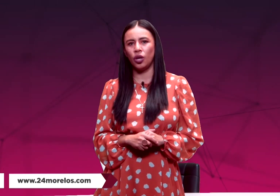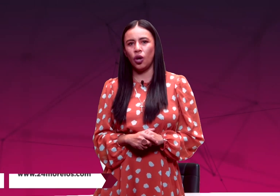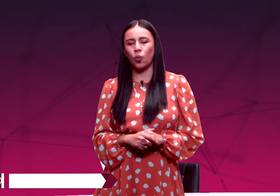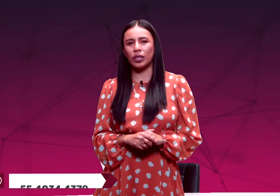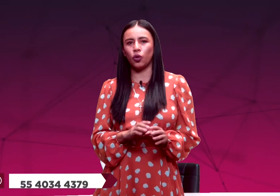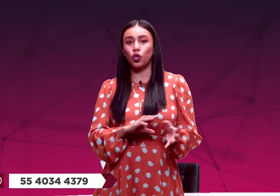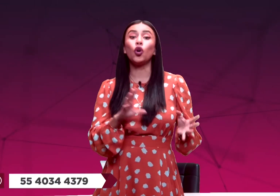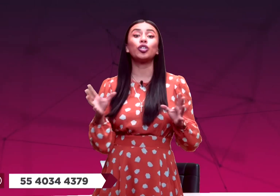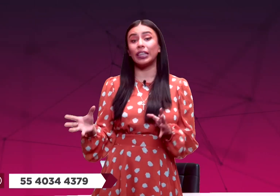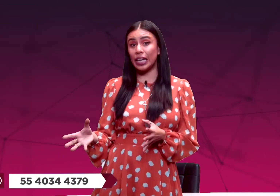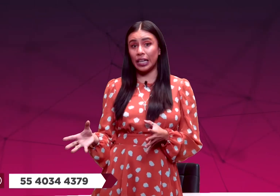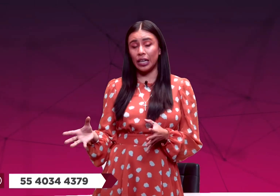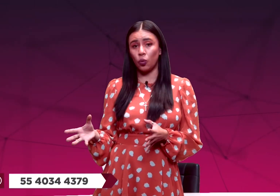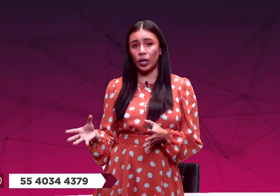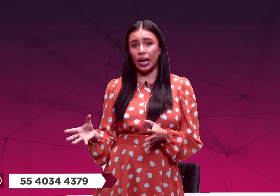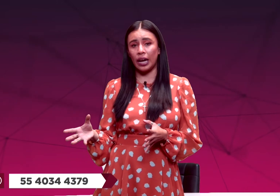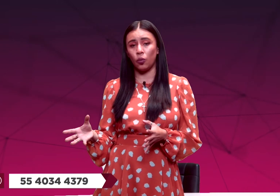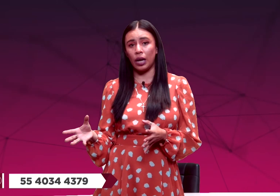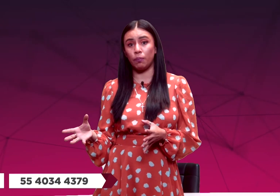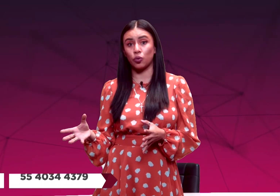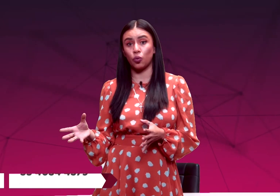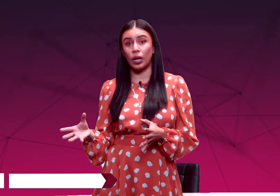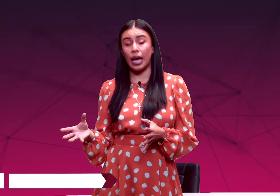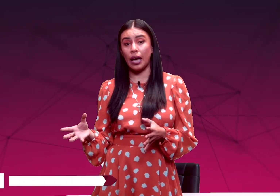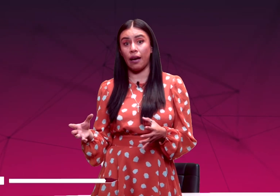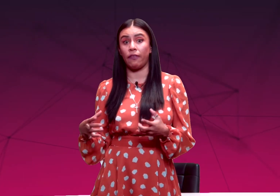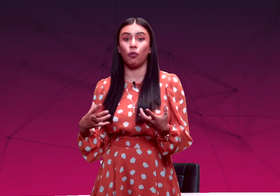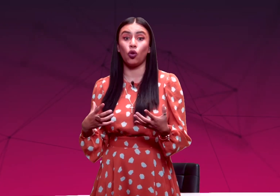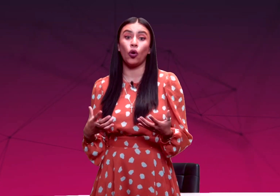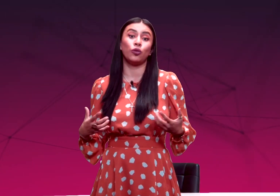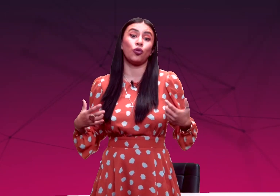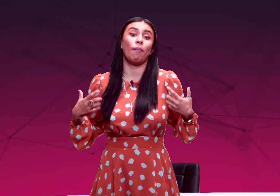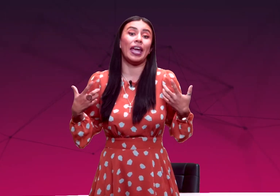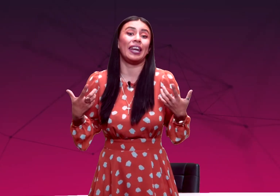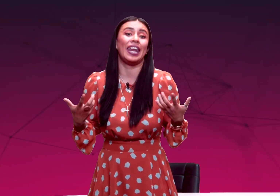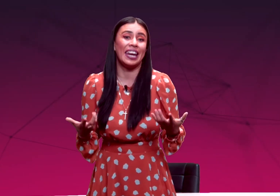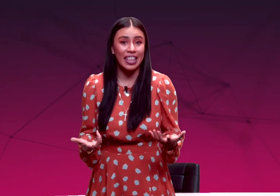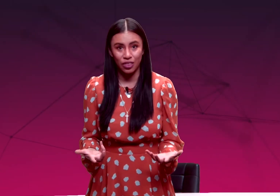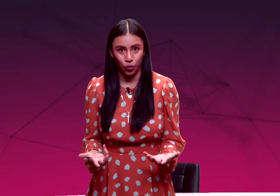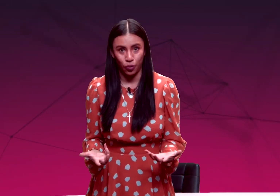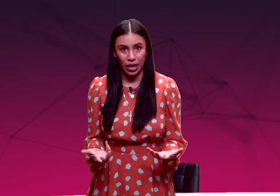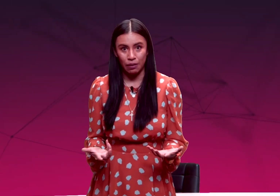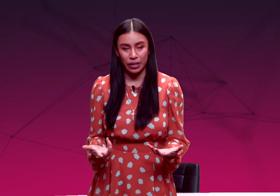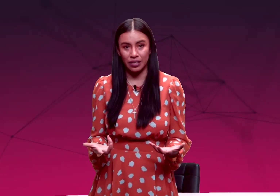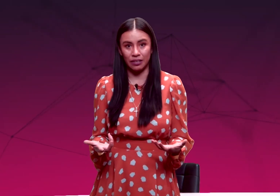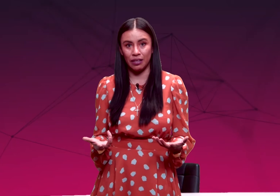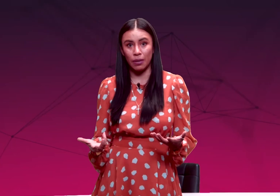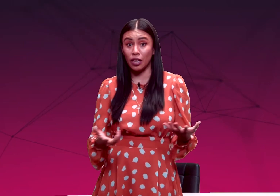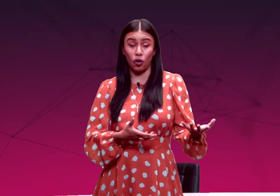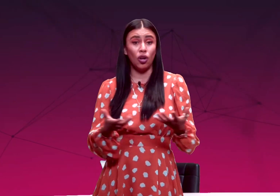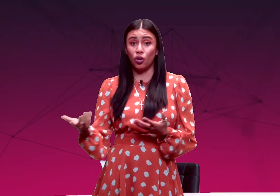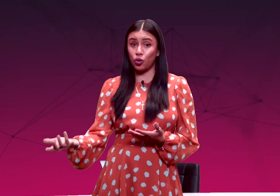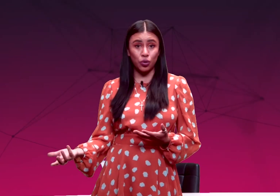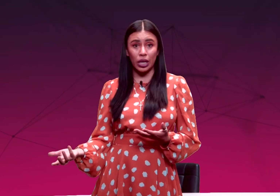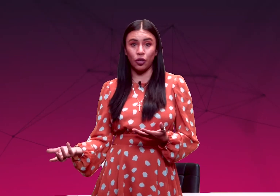información, cuando no se tiene una postura a favor o incluso venerando al presidente de